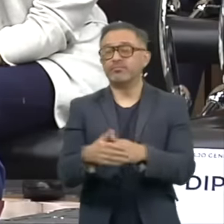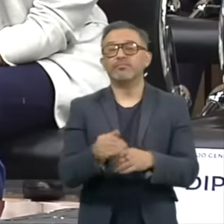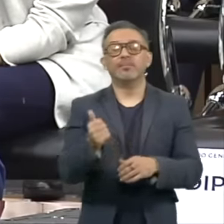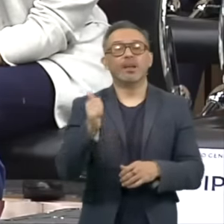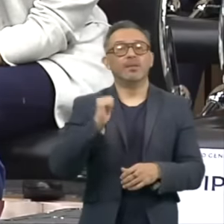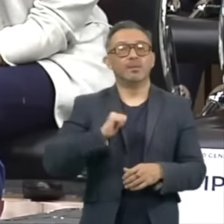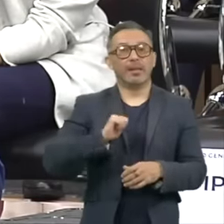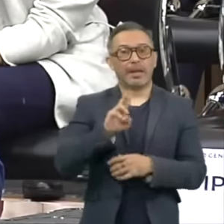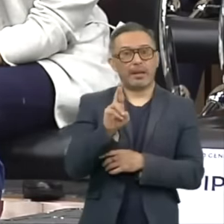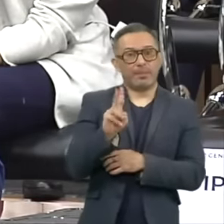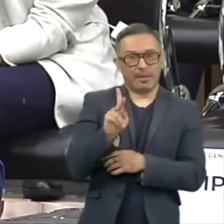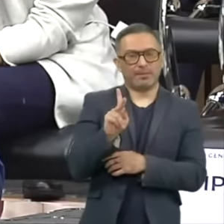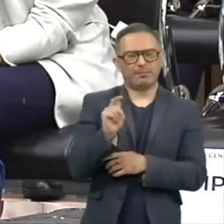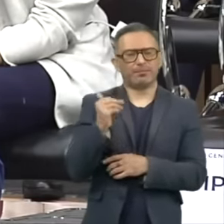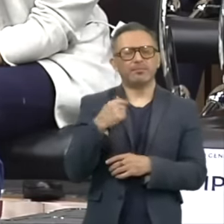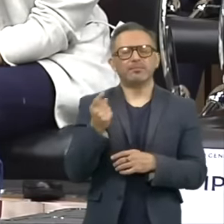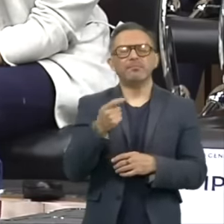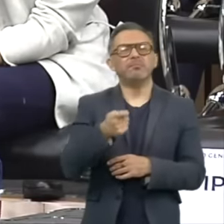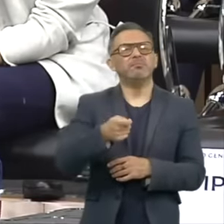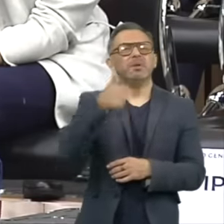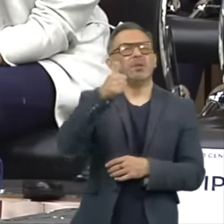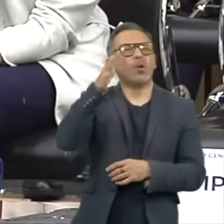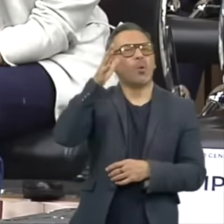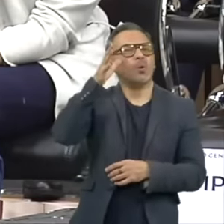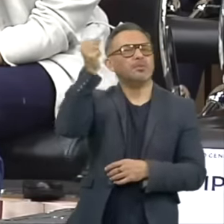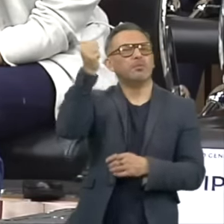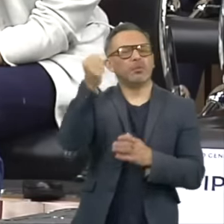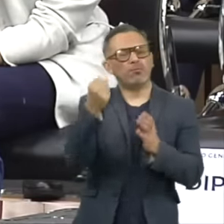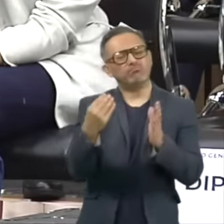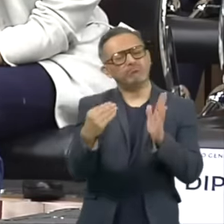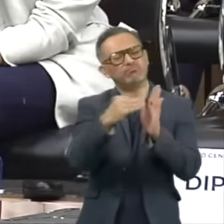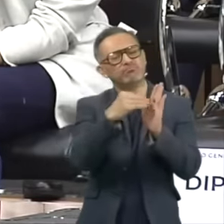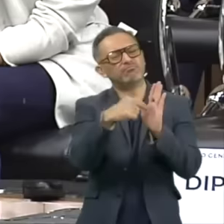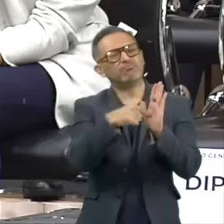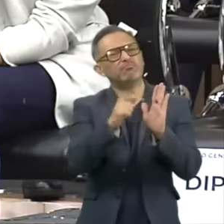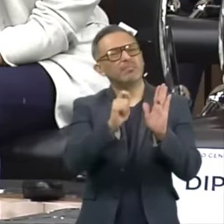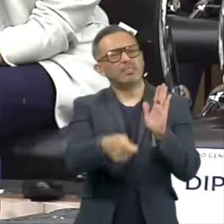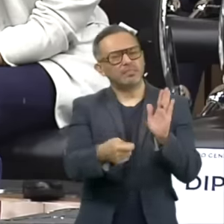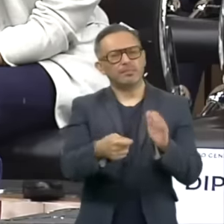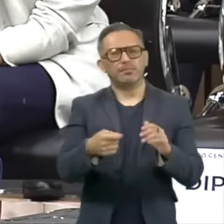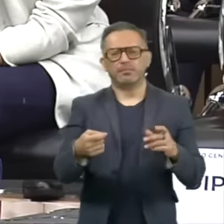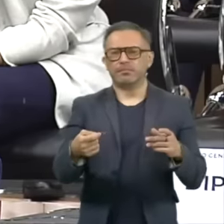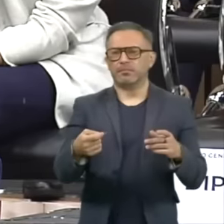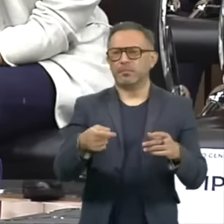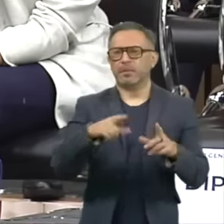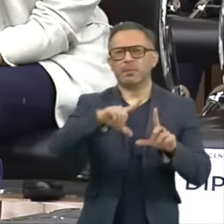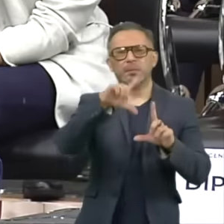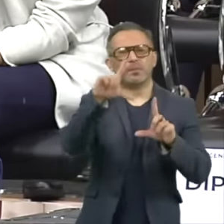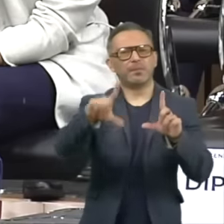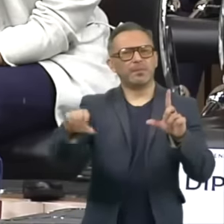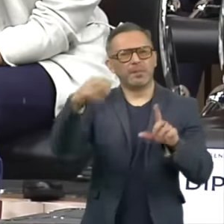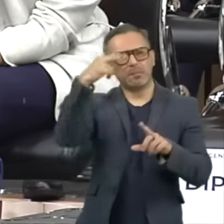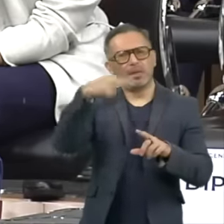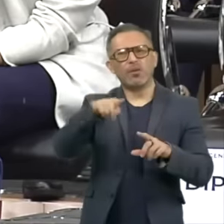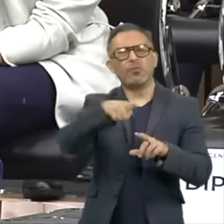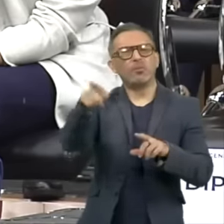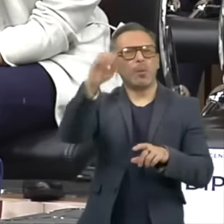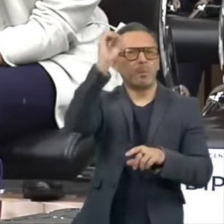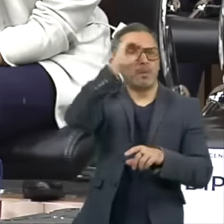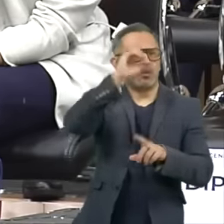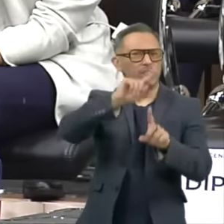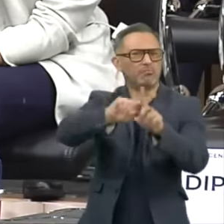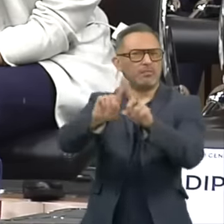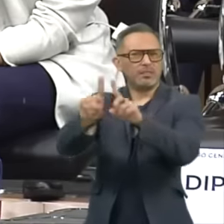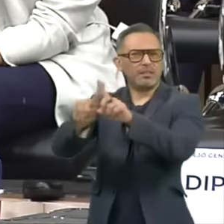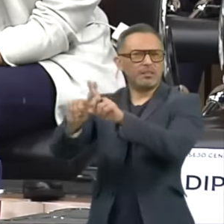dio a este concepto fue precisamente que todas las voces del país, inmersas en